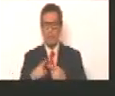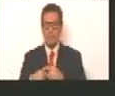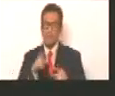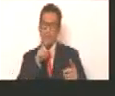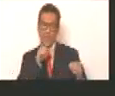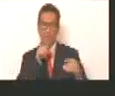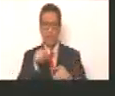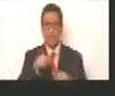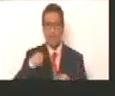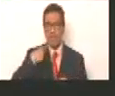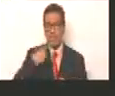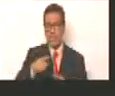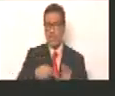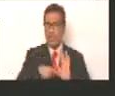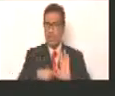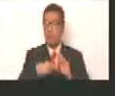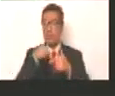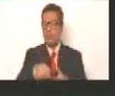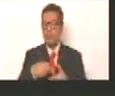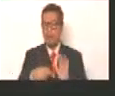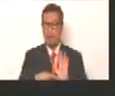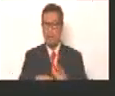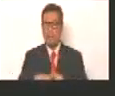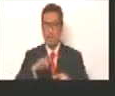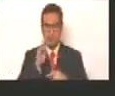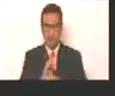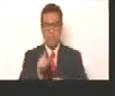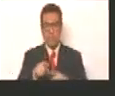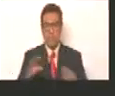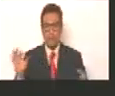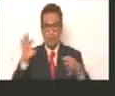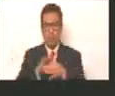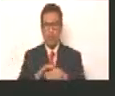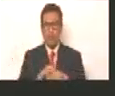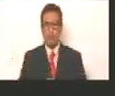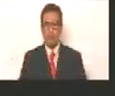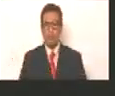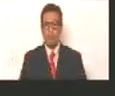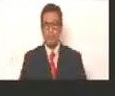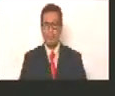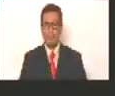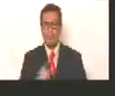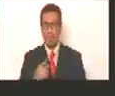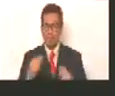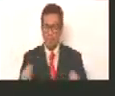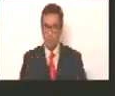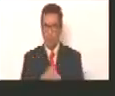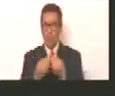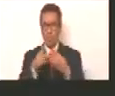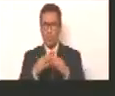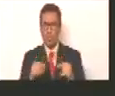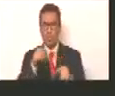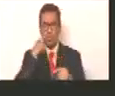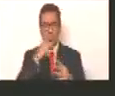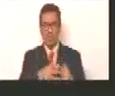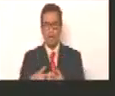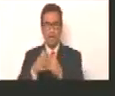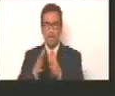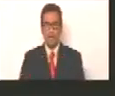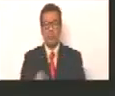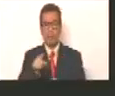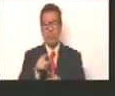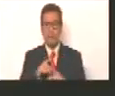que presentarse ante el enemigo unido. Unido ante los pitiyanquis, ante los yanquis,